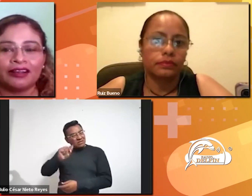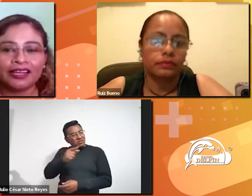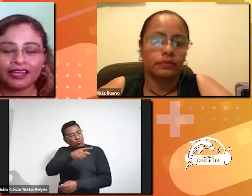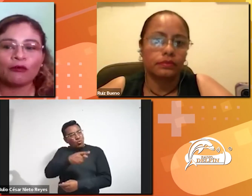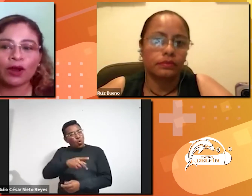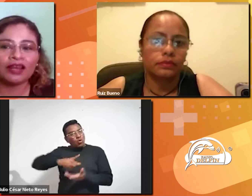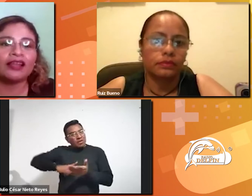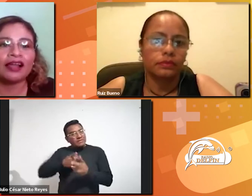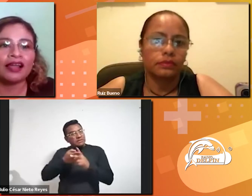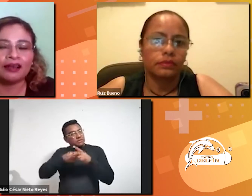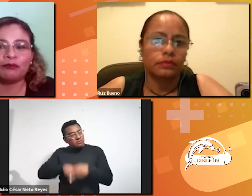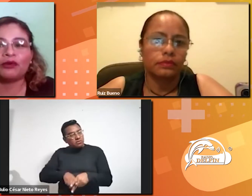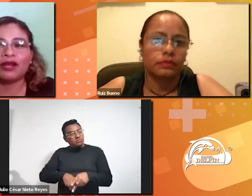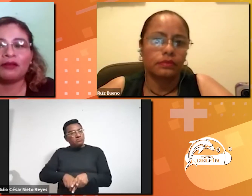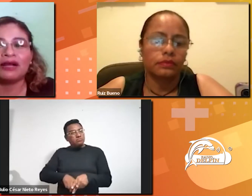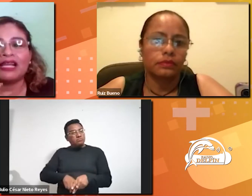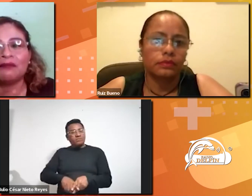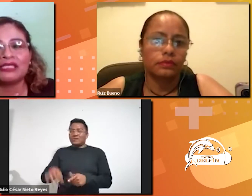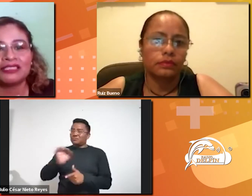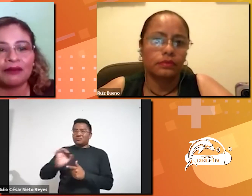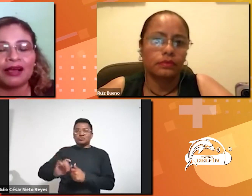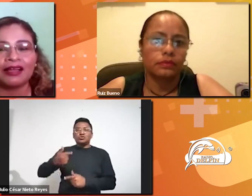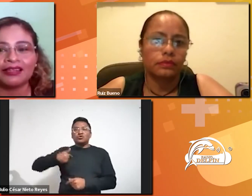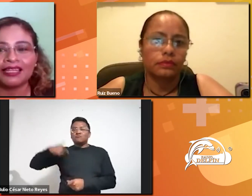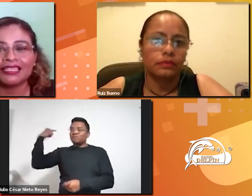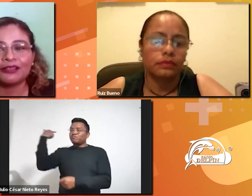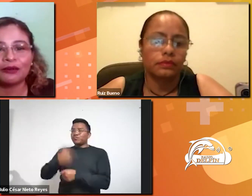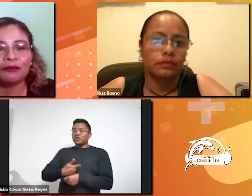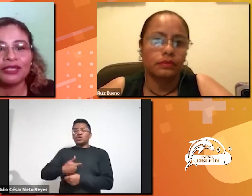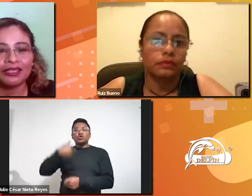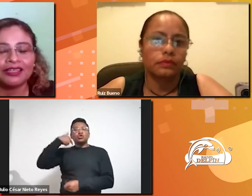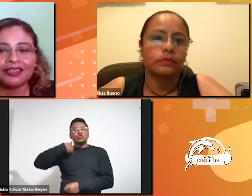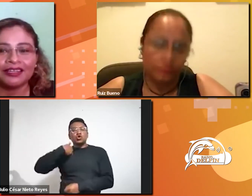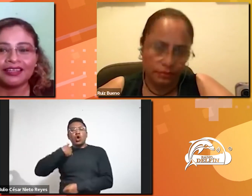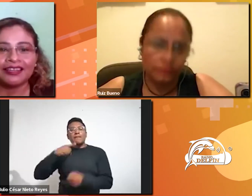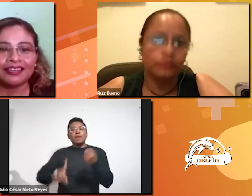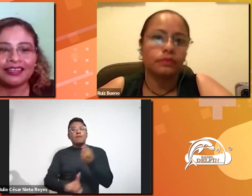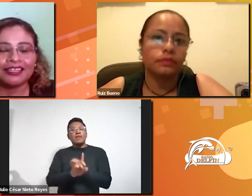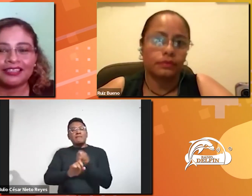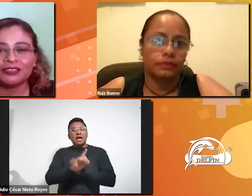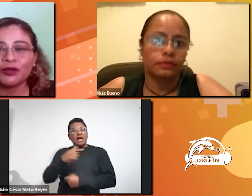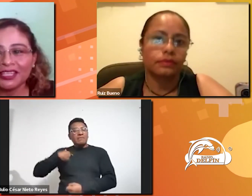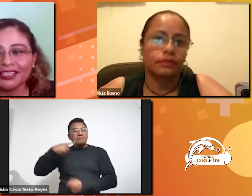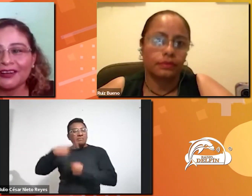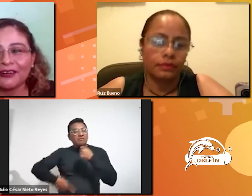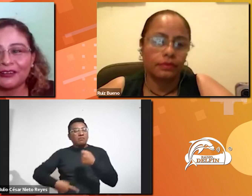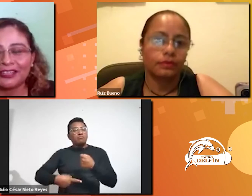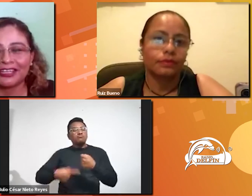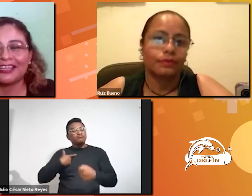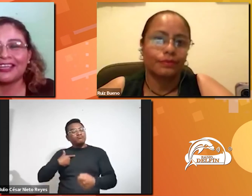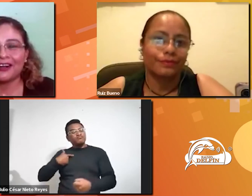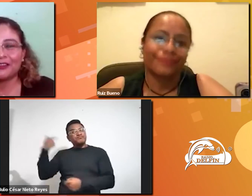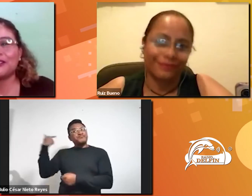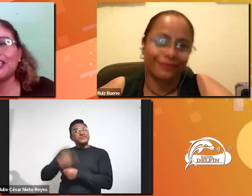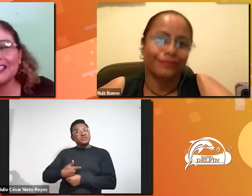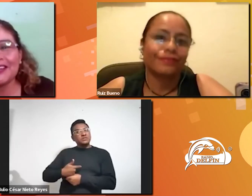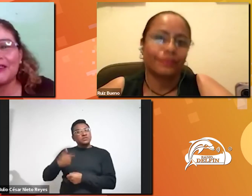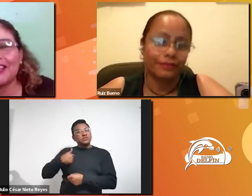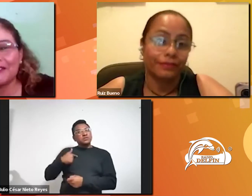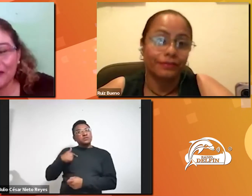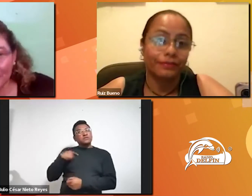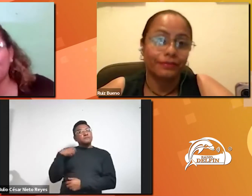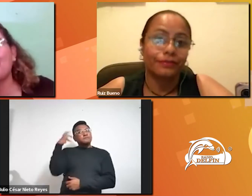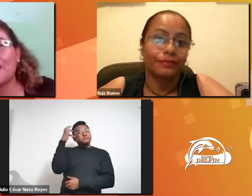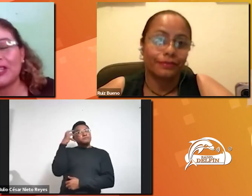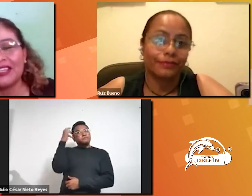encontré cuál era el problema que me estaba dañando a mí. Solita lo encontré. Solita